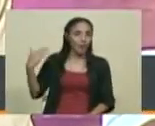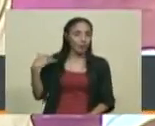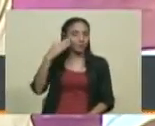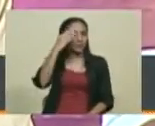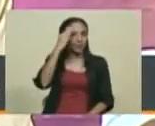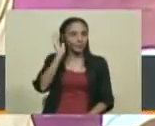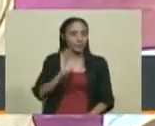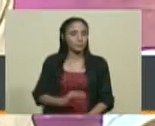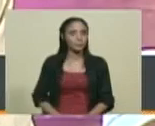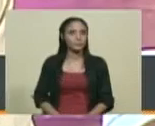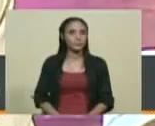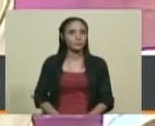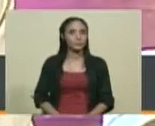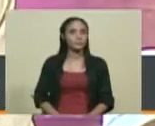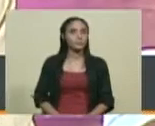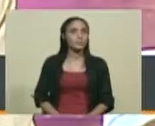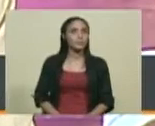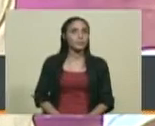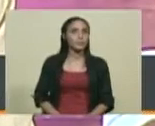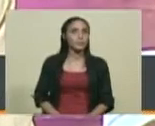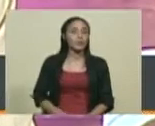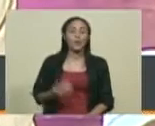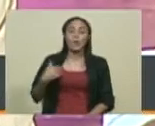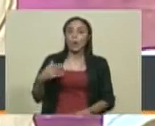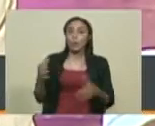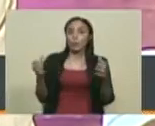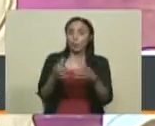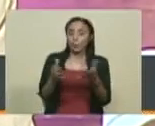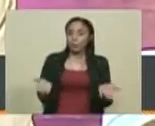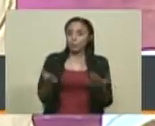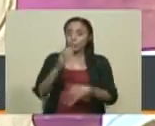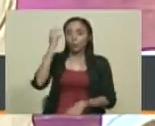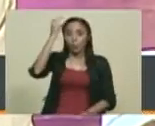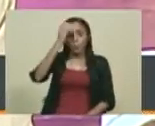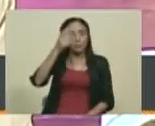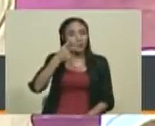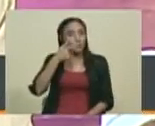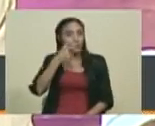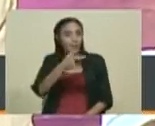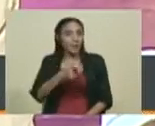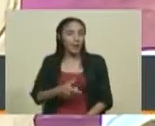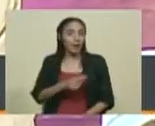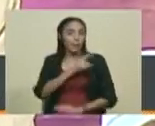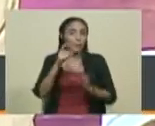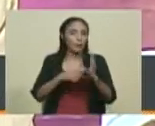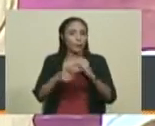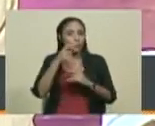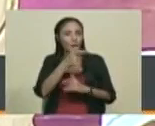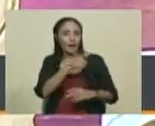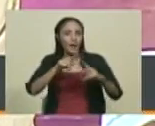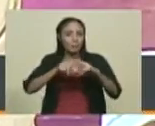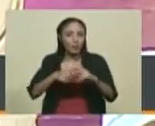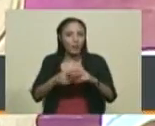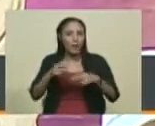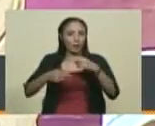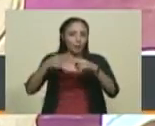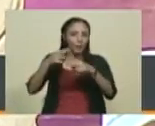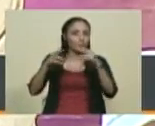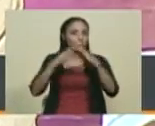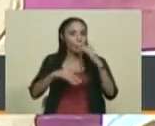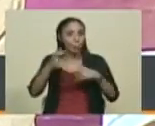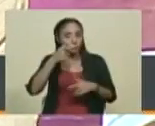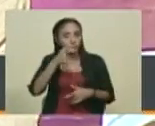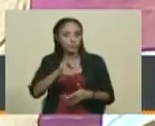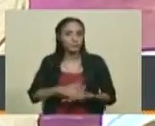Un comité para crear conciencia, para vigilar los instrumentos de trabajo, las herramientas,